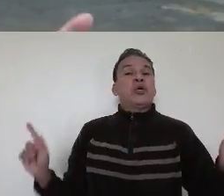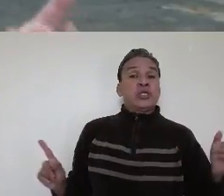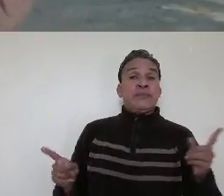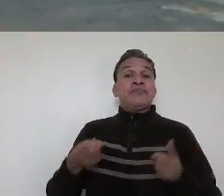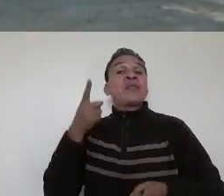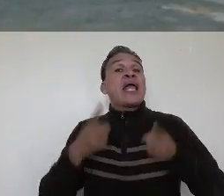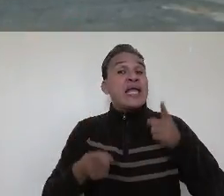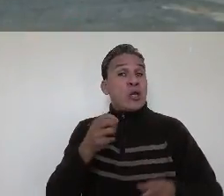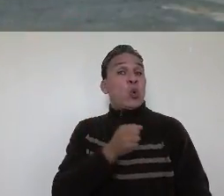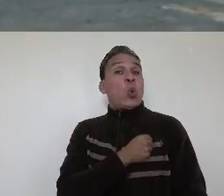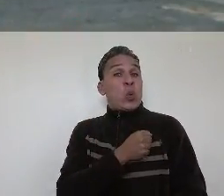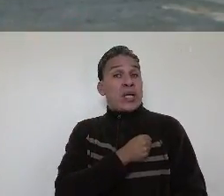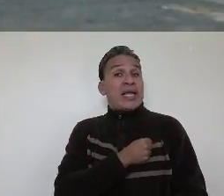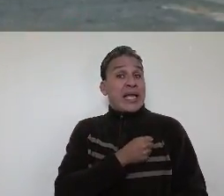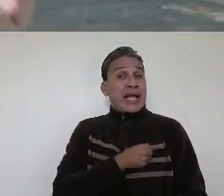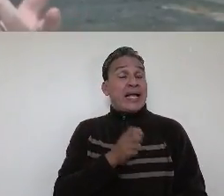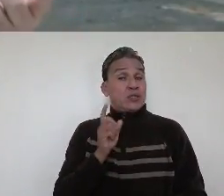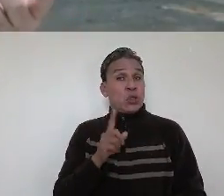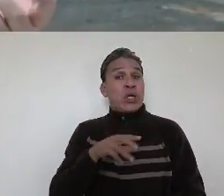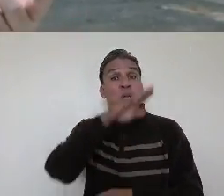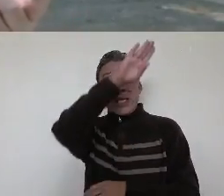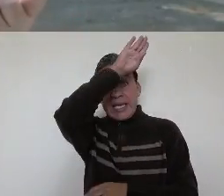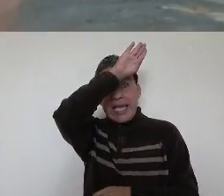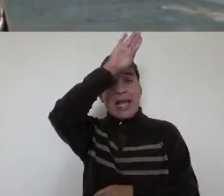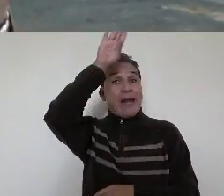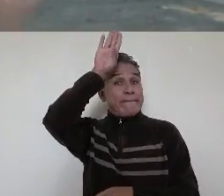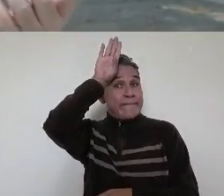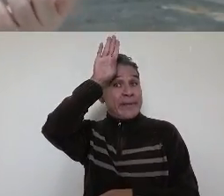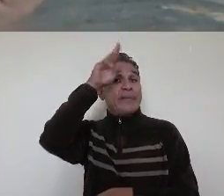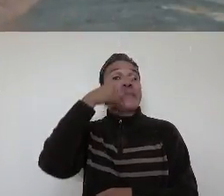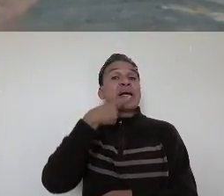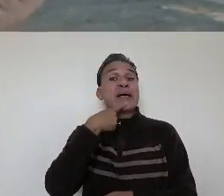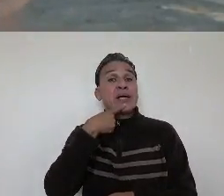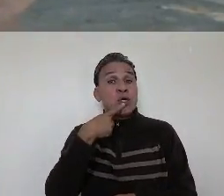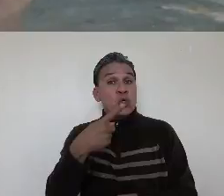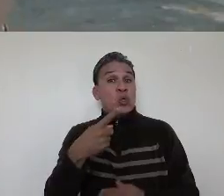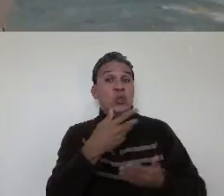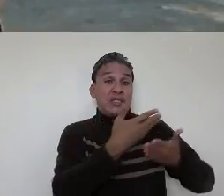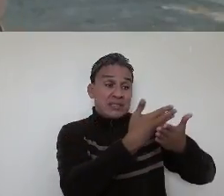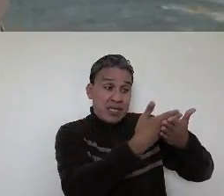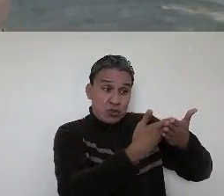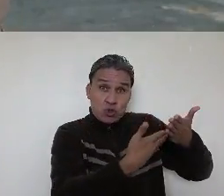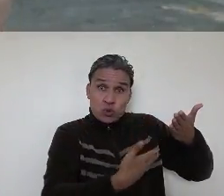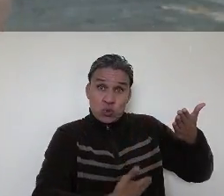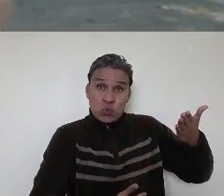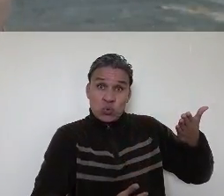muchos creyentes, y el Papa nos lo acaba de decir ahora en su hermosa carta, que